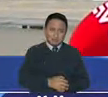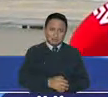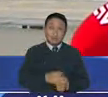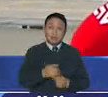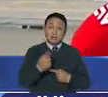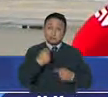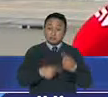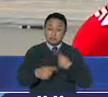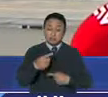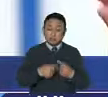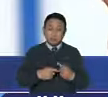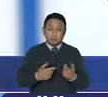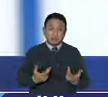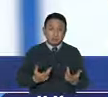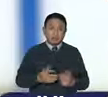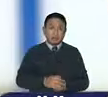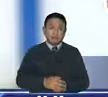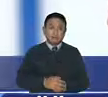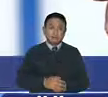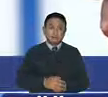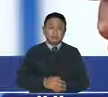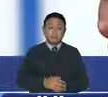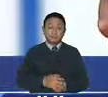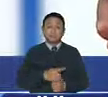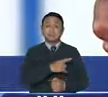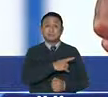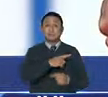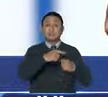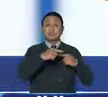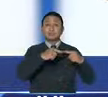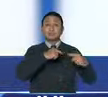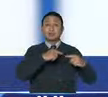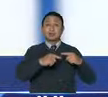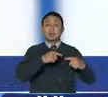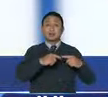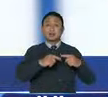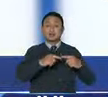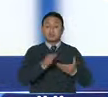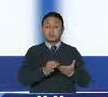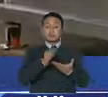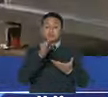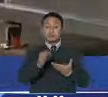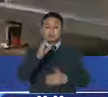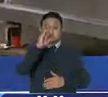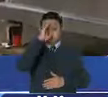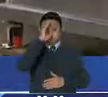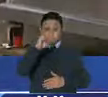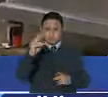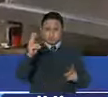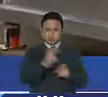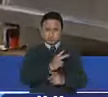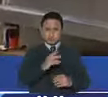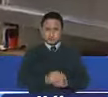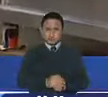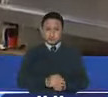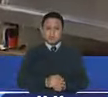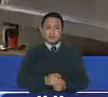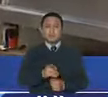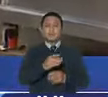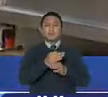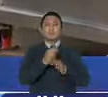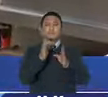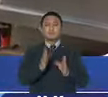sustancias sujetas a fiscalización. Y es eso, afirma el jefe de uno de los distritos más críticos, que algunos